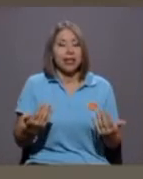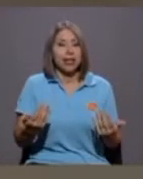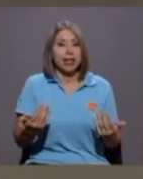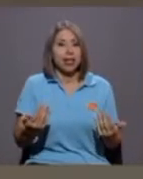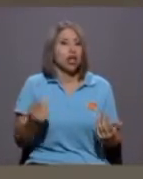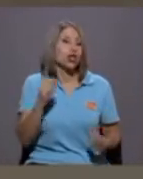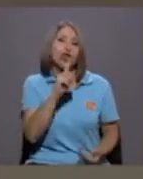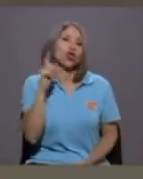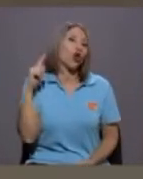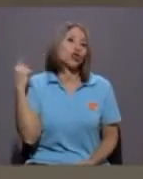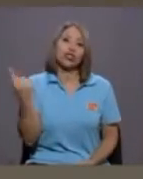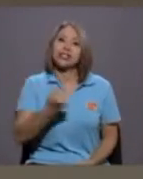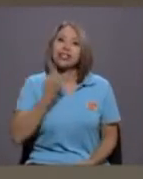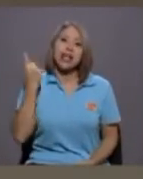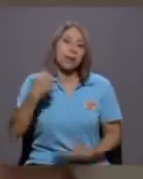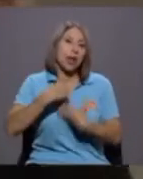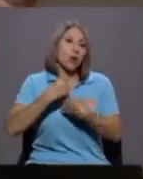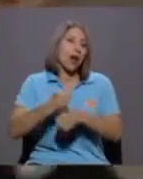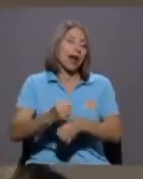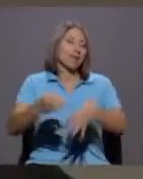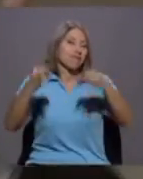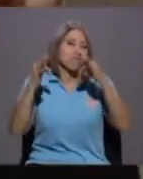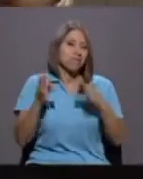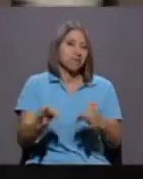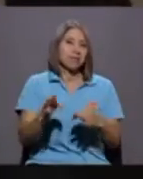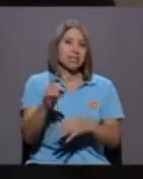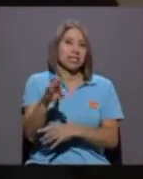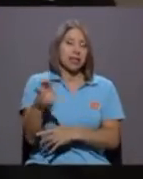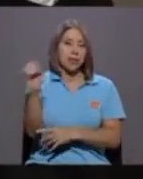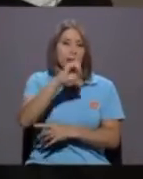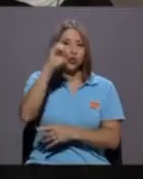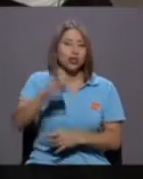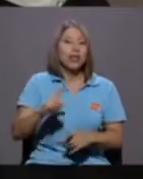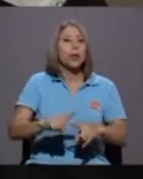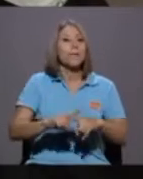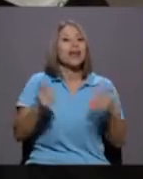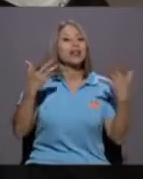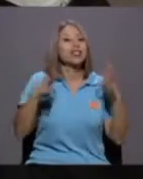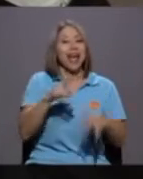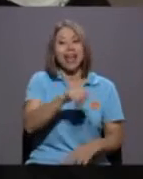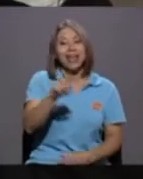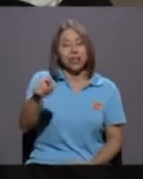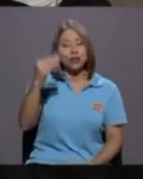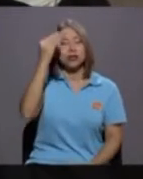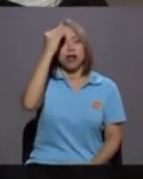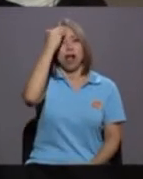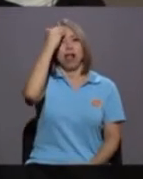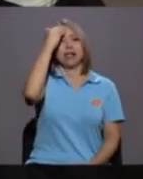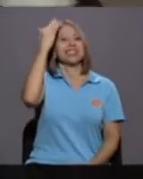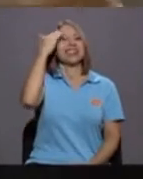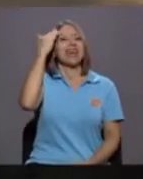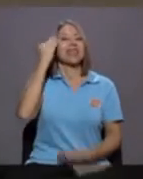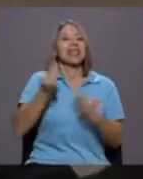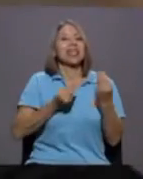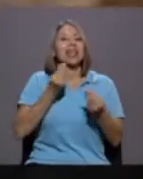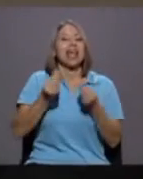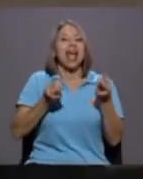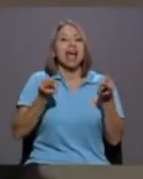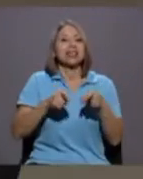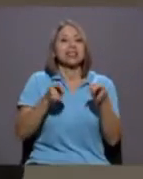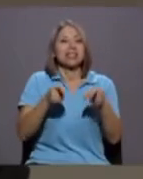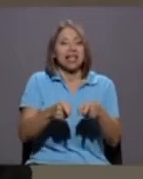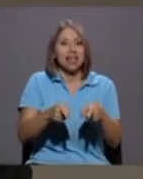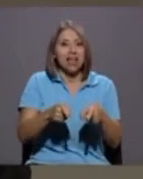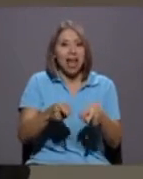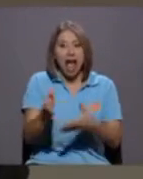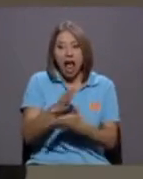lo harán 100% bien, pero en la cabeza tienen instalado qué hacer frente. Ahí yo